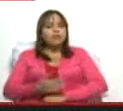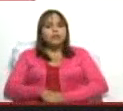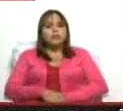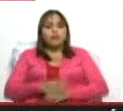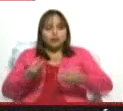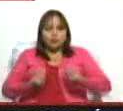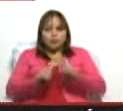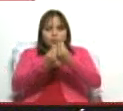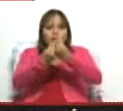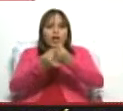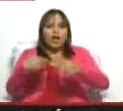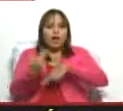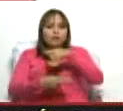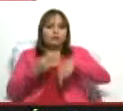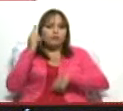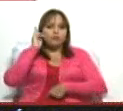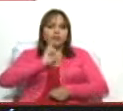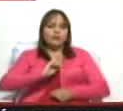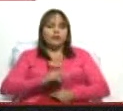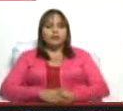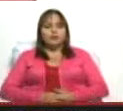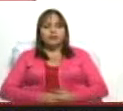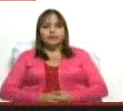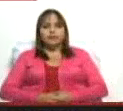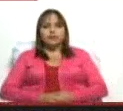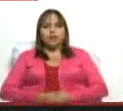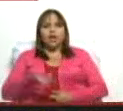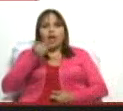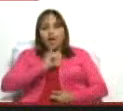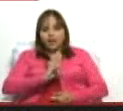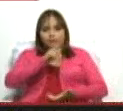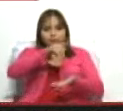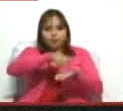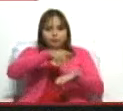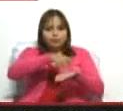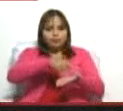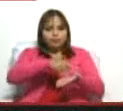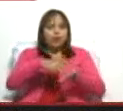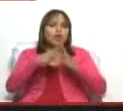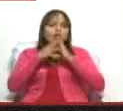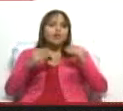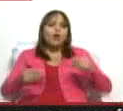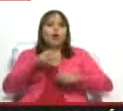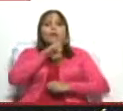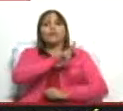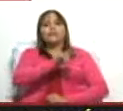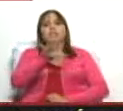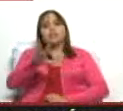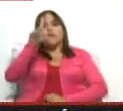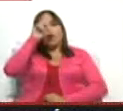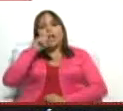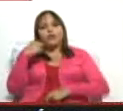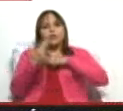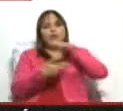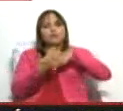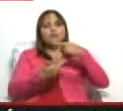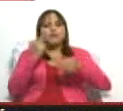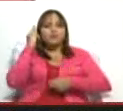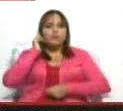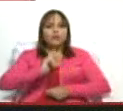la Revolución Bolivariana. Que han estado presentes en todos estos 25 años de Revolución